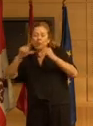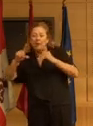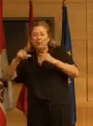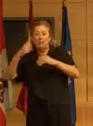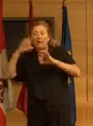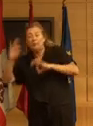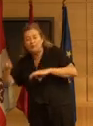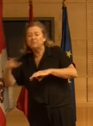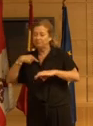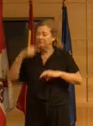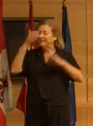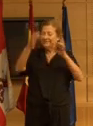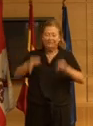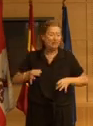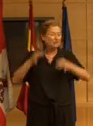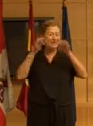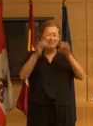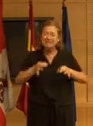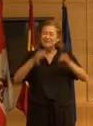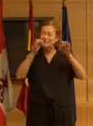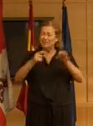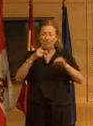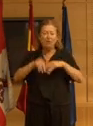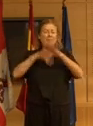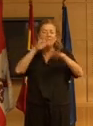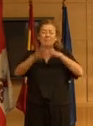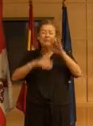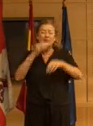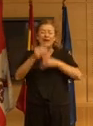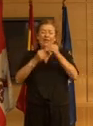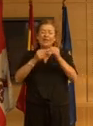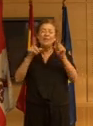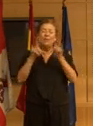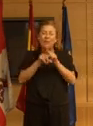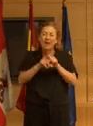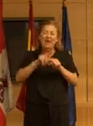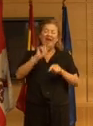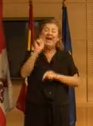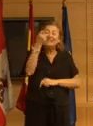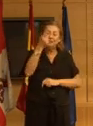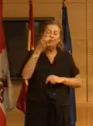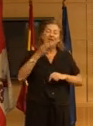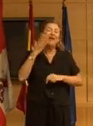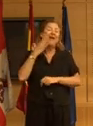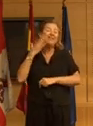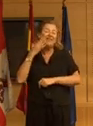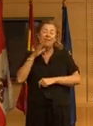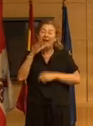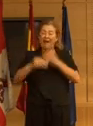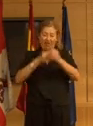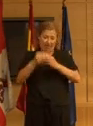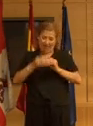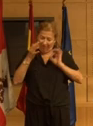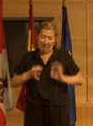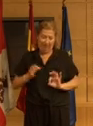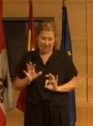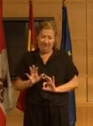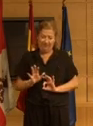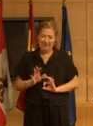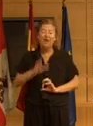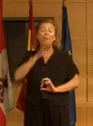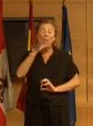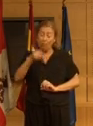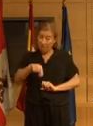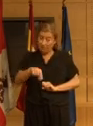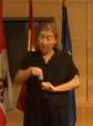través de la tramitación de un procedimiento que exige el cumplimiento de una serie de requisitos y garantías en su aplicación. Por